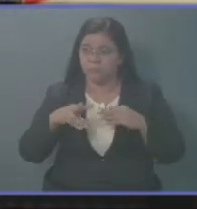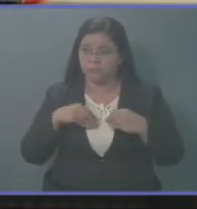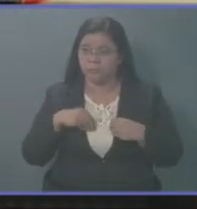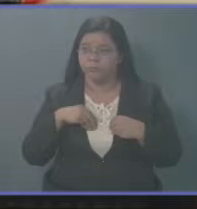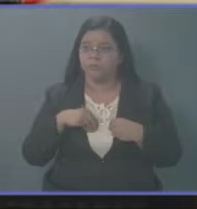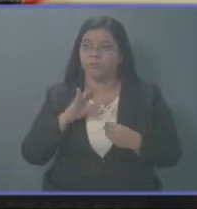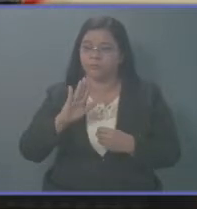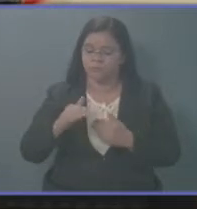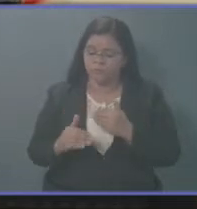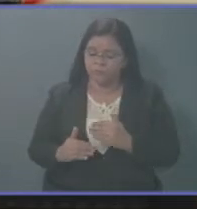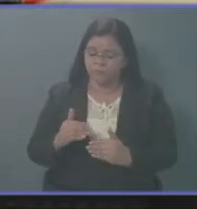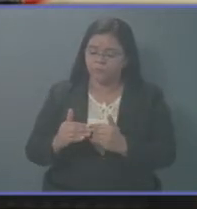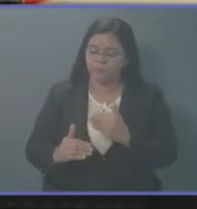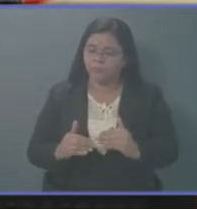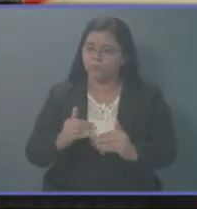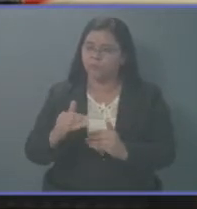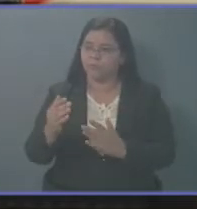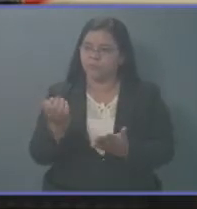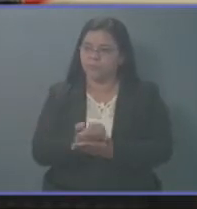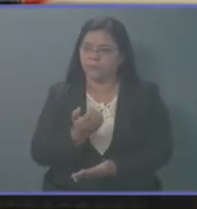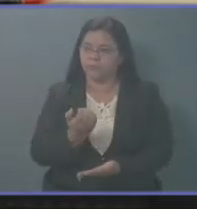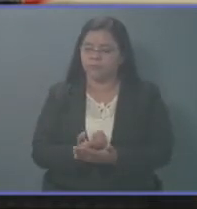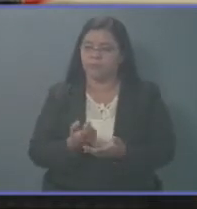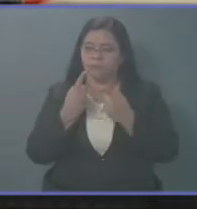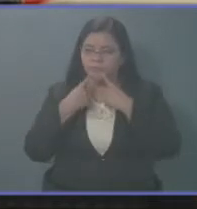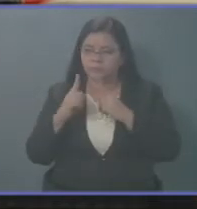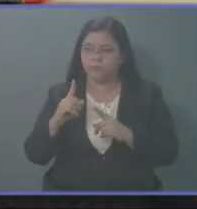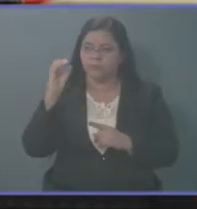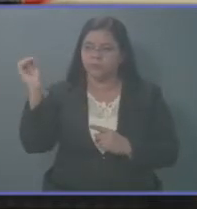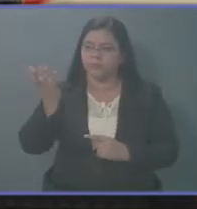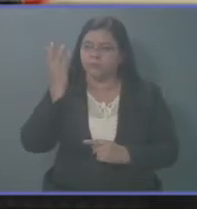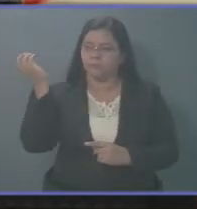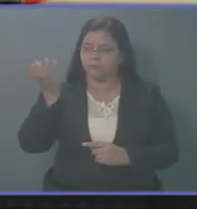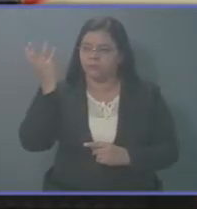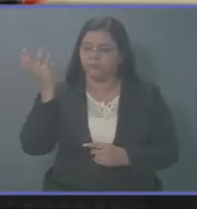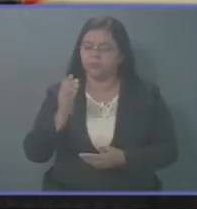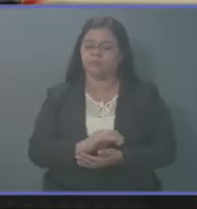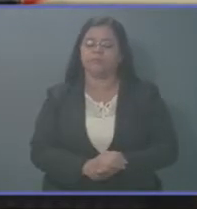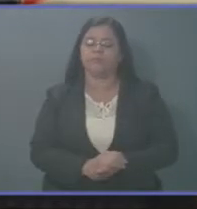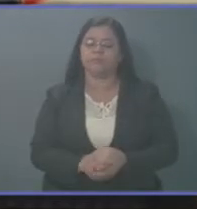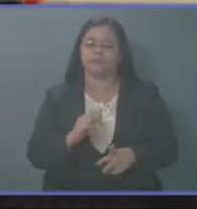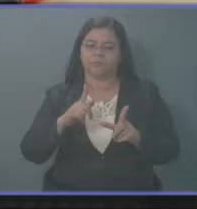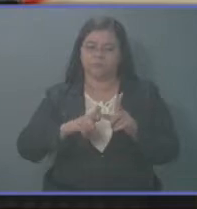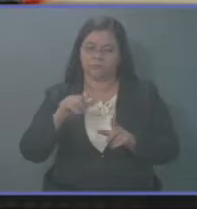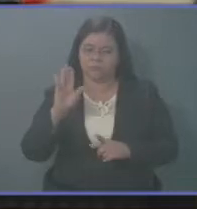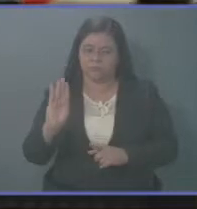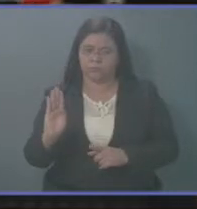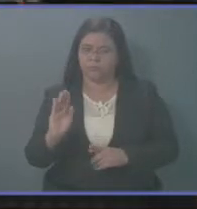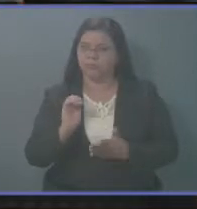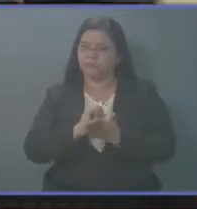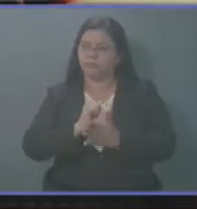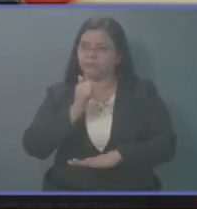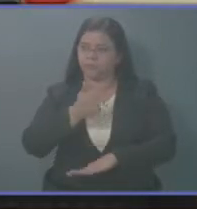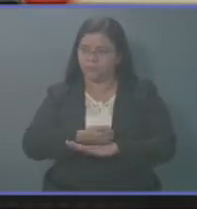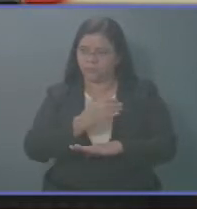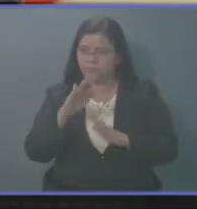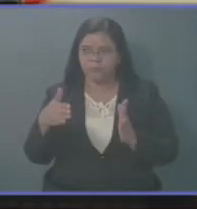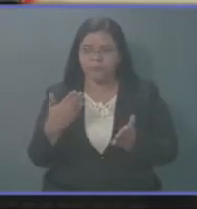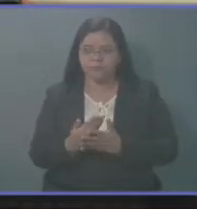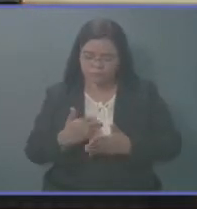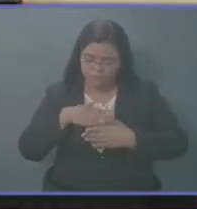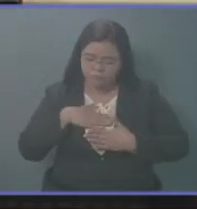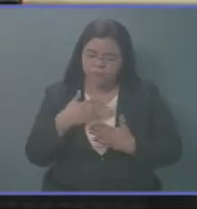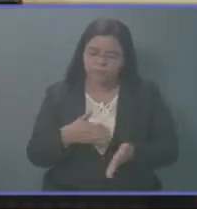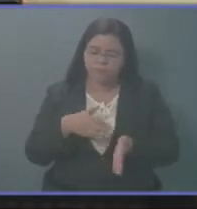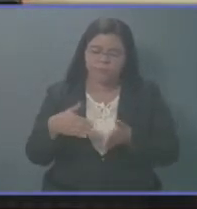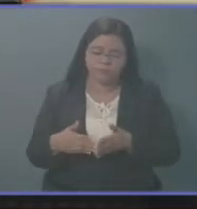nivel productivo debido a los efectos económicos por la declaración de emergencia por COVID-19. C. Se establece la imposibilidad de iniciar